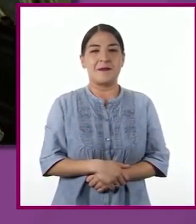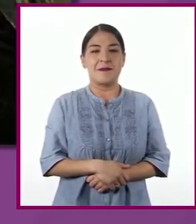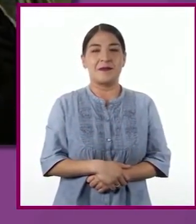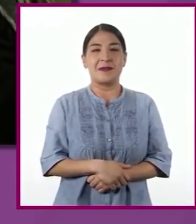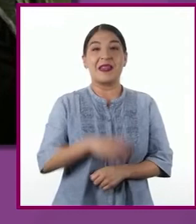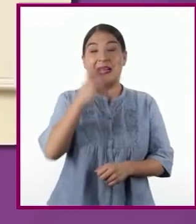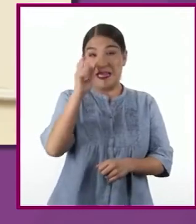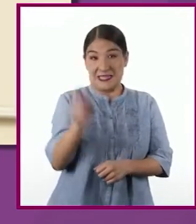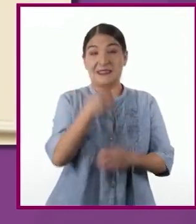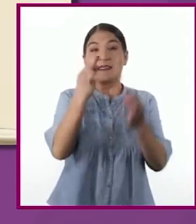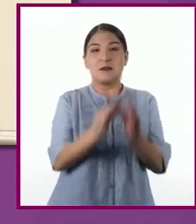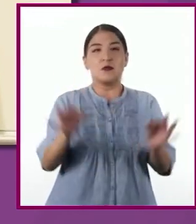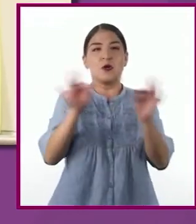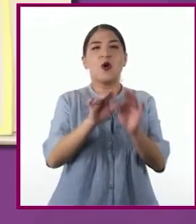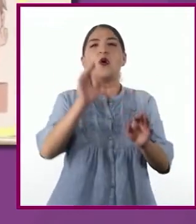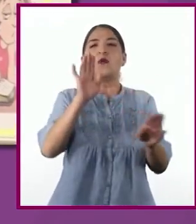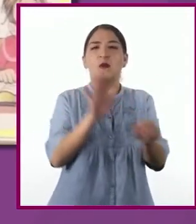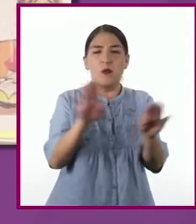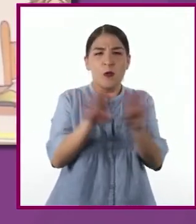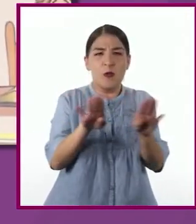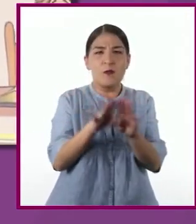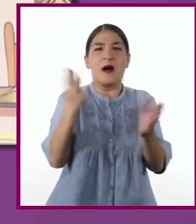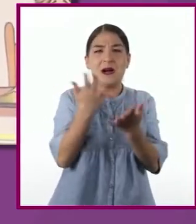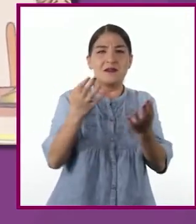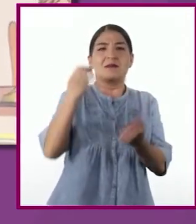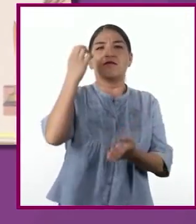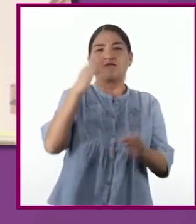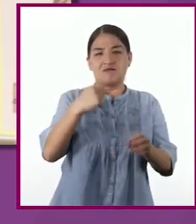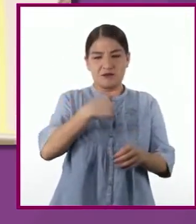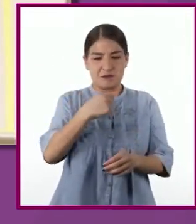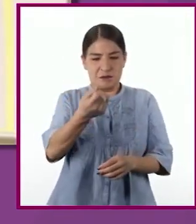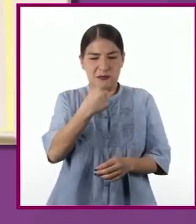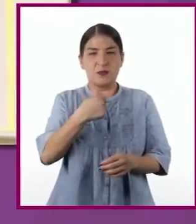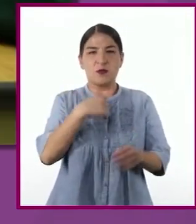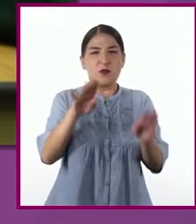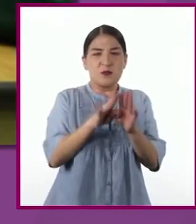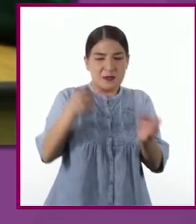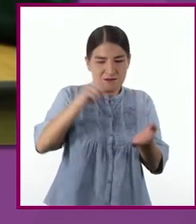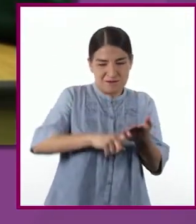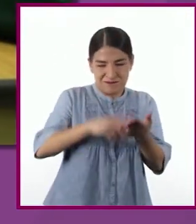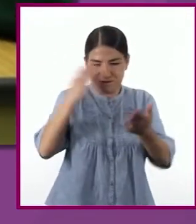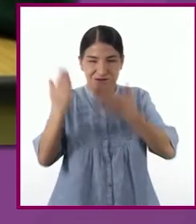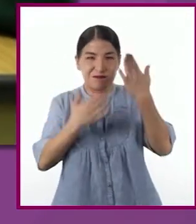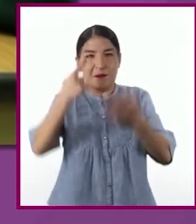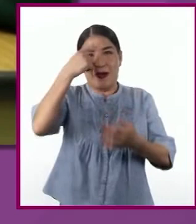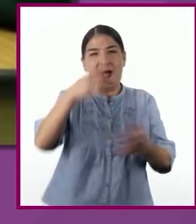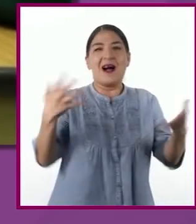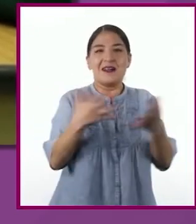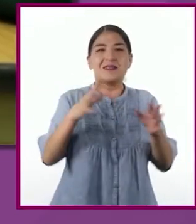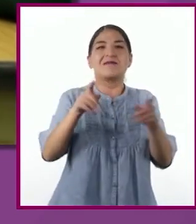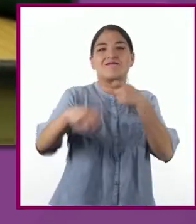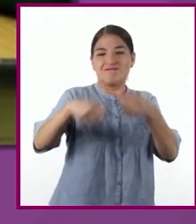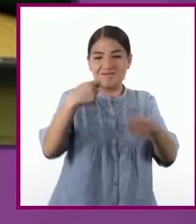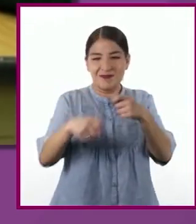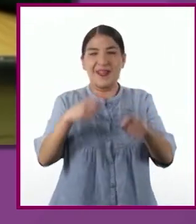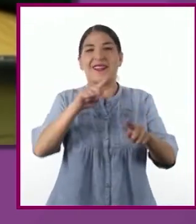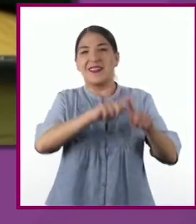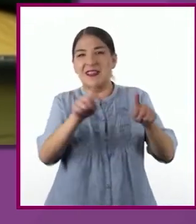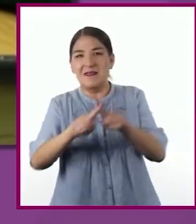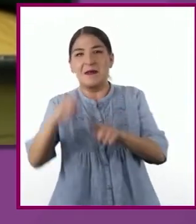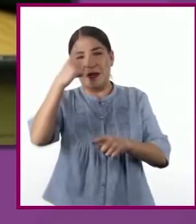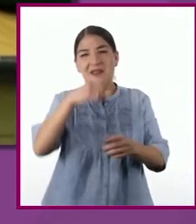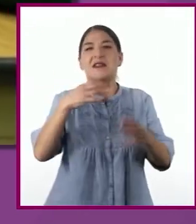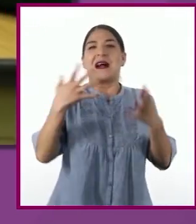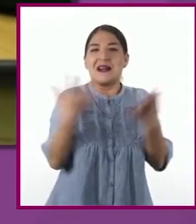Es importante autoevaluar cómo se ejerce el derecho a la libertad en nuestra escuela para poder desarrollar estrategias que permitan